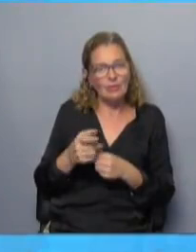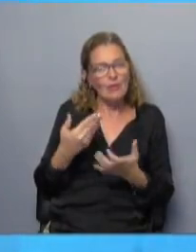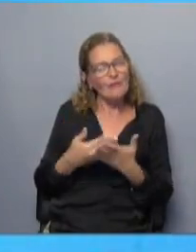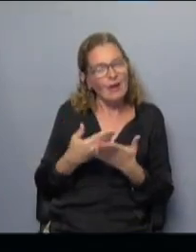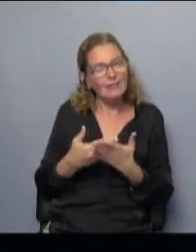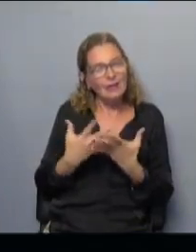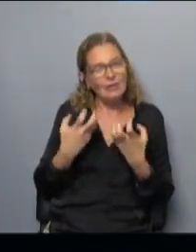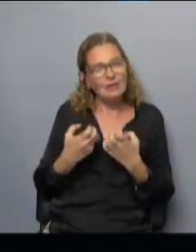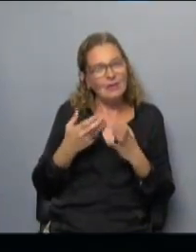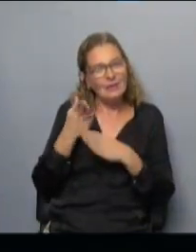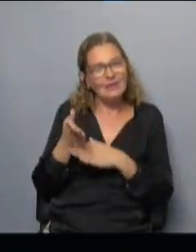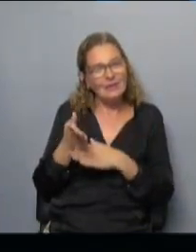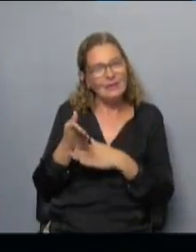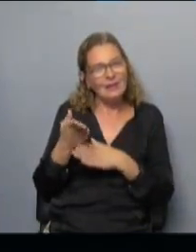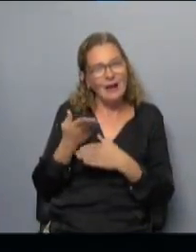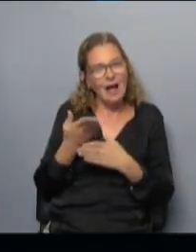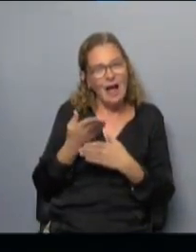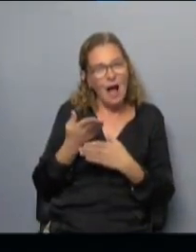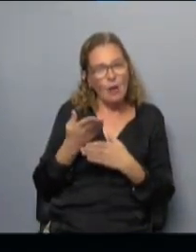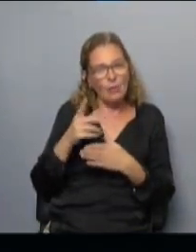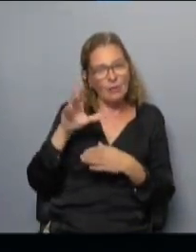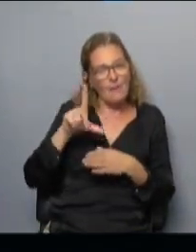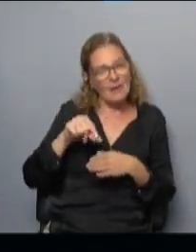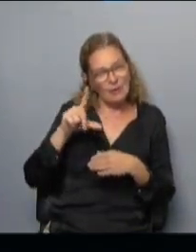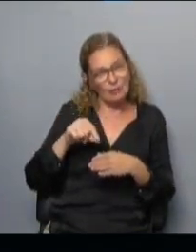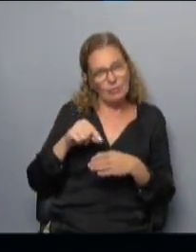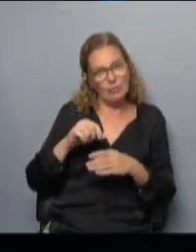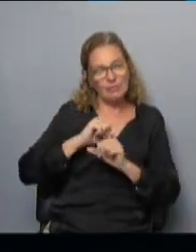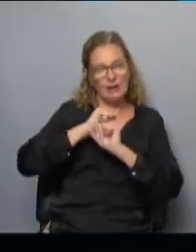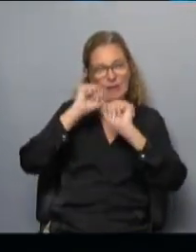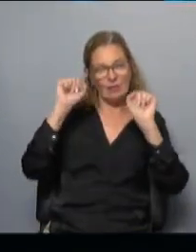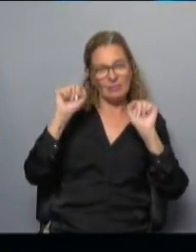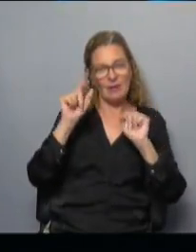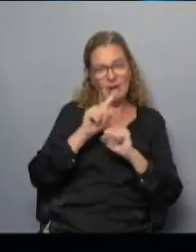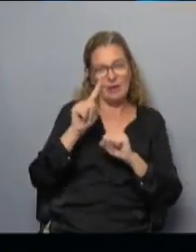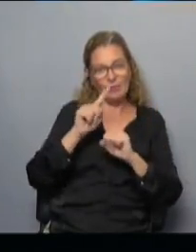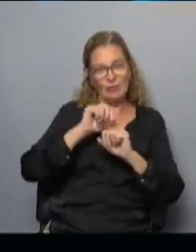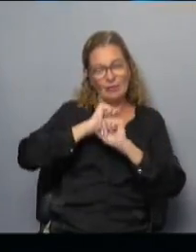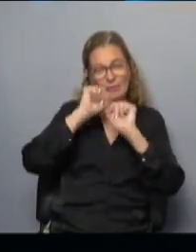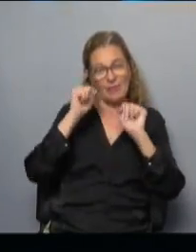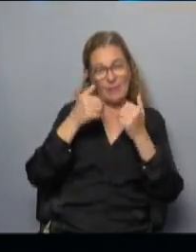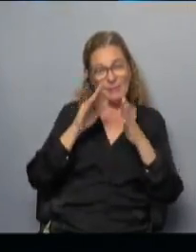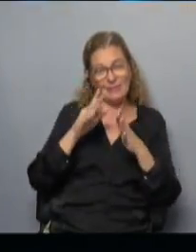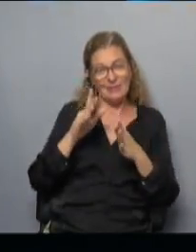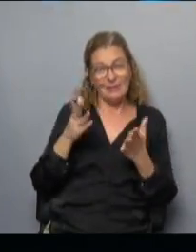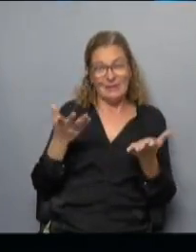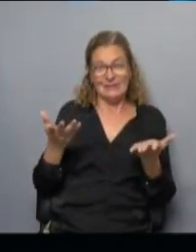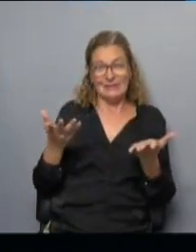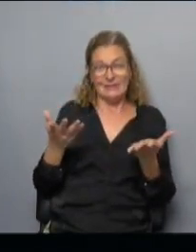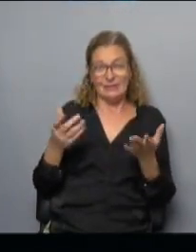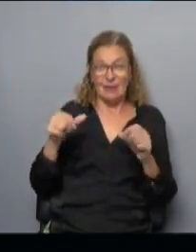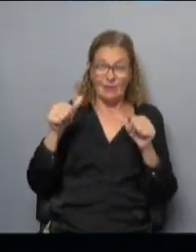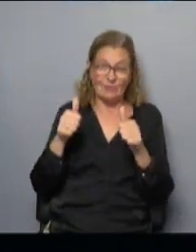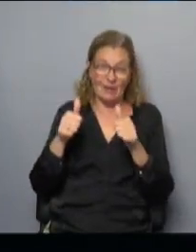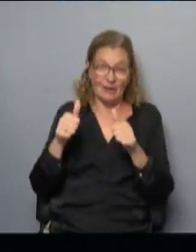sí claro ahora menos para que te des en sinceros porque cuando te levantas a las 11 de todos los días empecé a decir no está tan mal